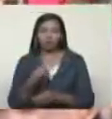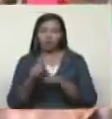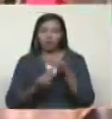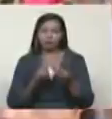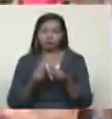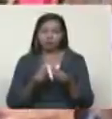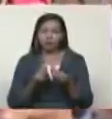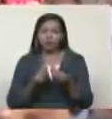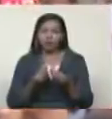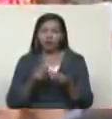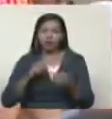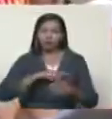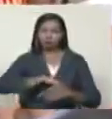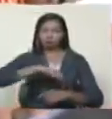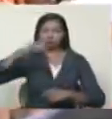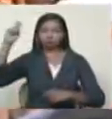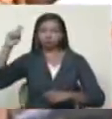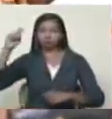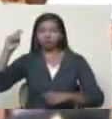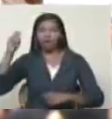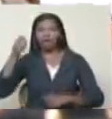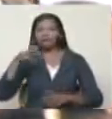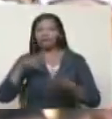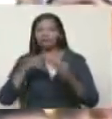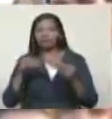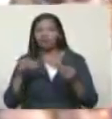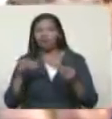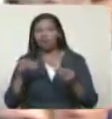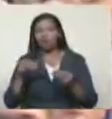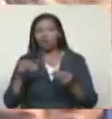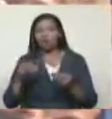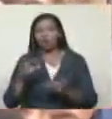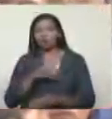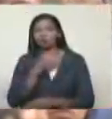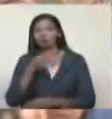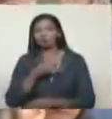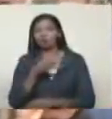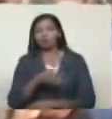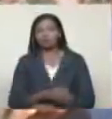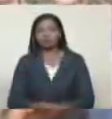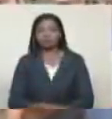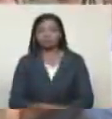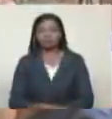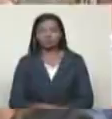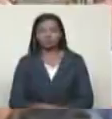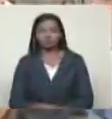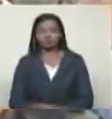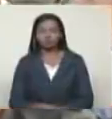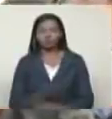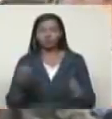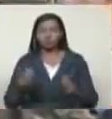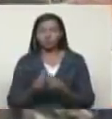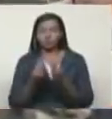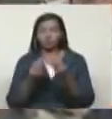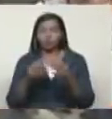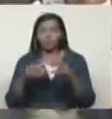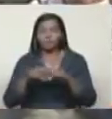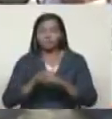nuestra espada para garantizar las garantías sociales, siempre, de la mano con nuestro gobierno bolivariano,